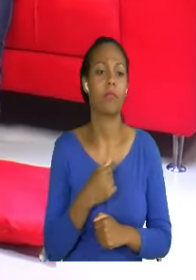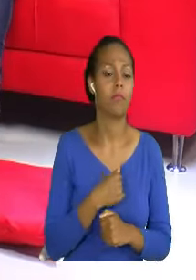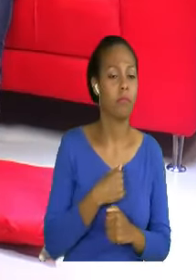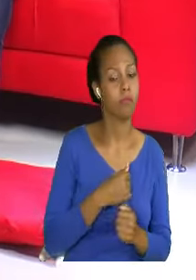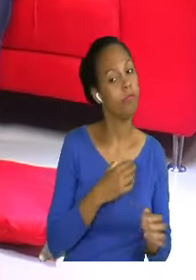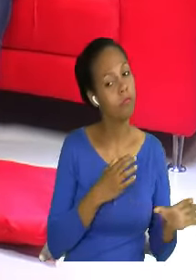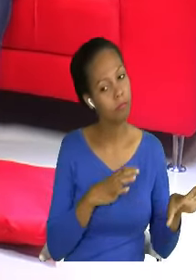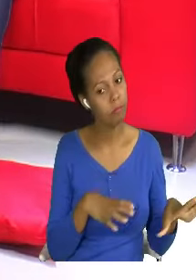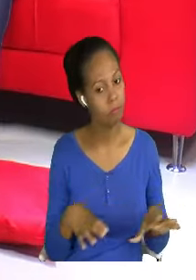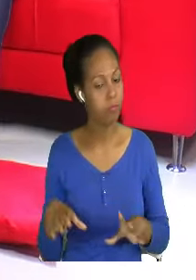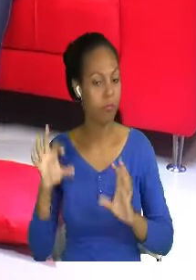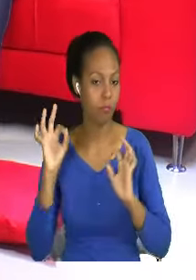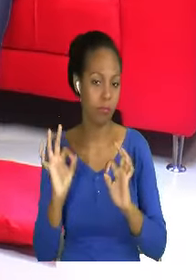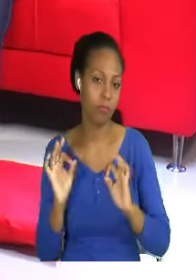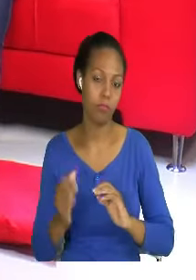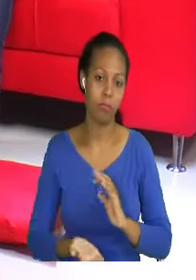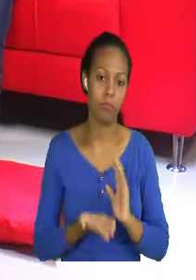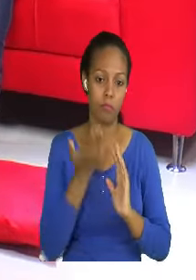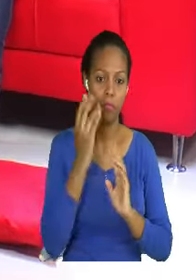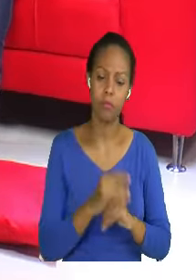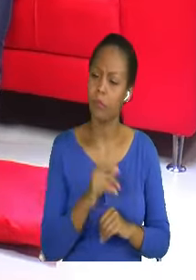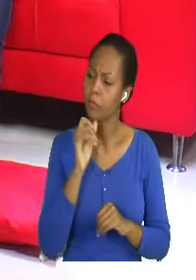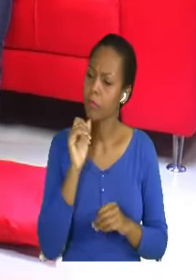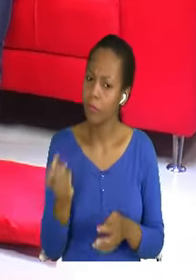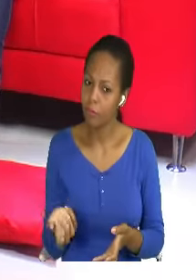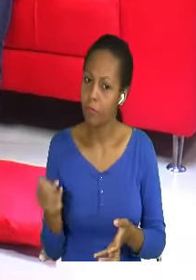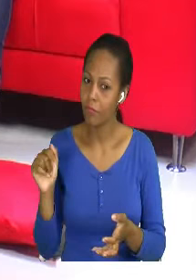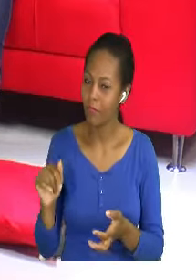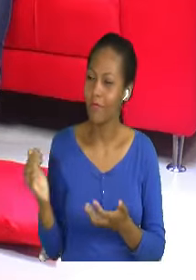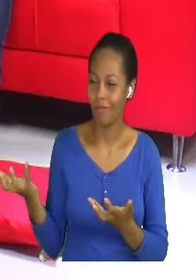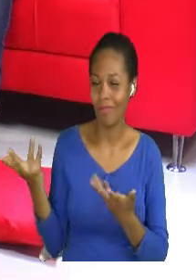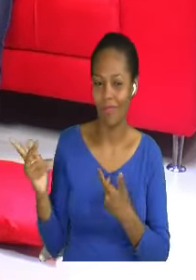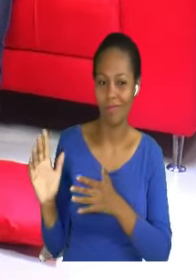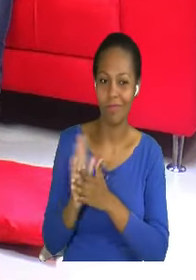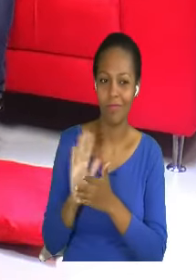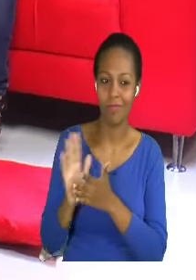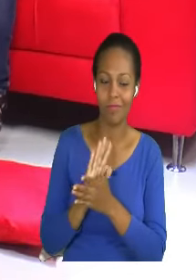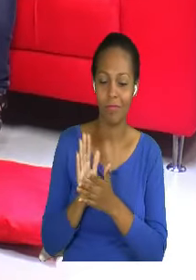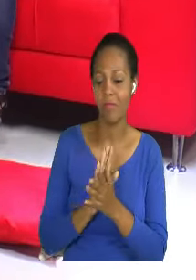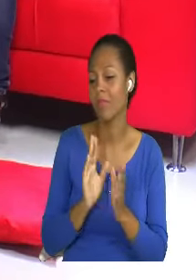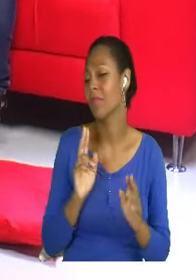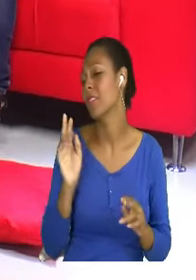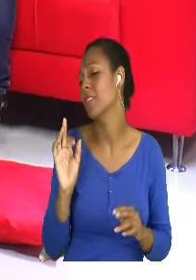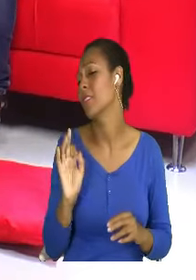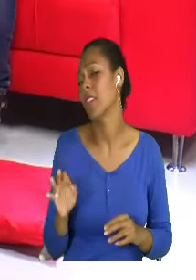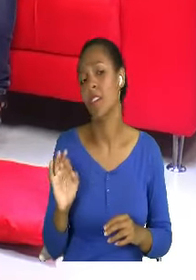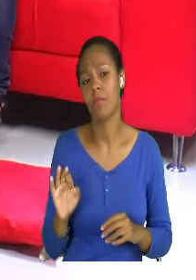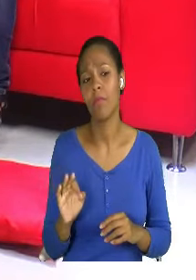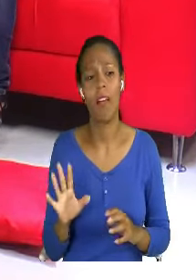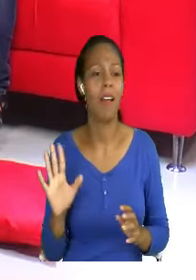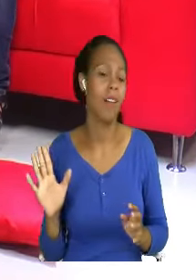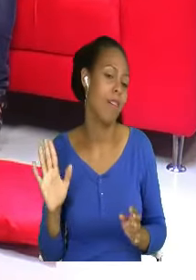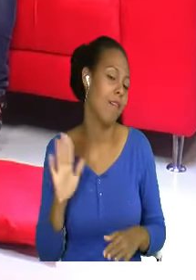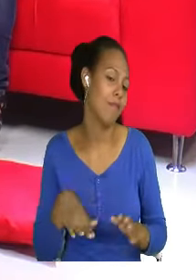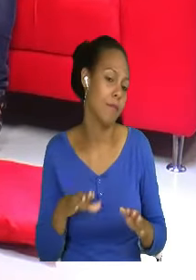vida. Hoy nos va a hablar de algo que todos en algún momento de nuestra vida hemos conocido, y es que o hemos sido líderes